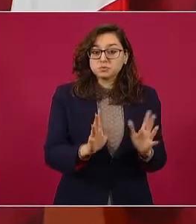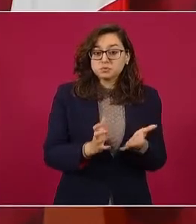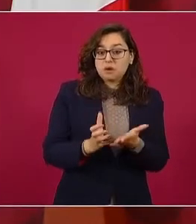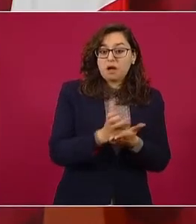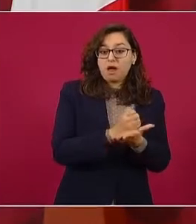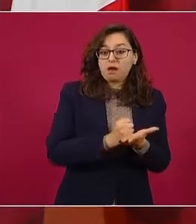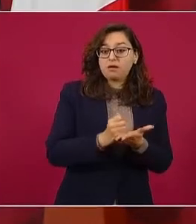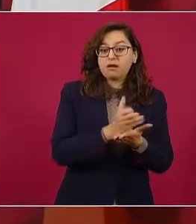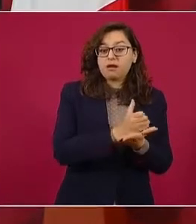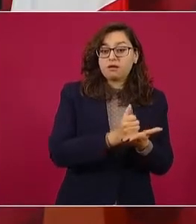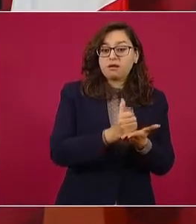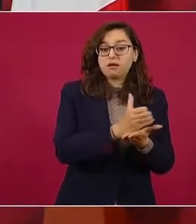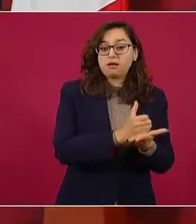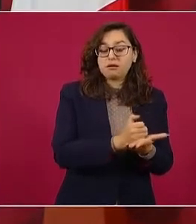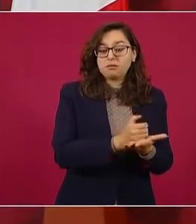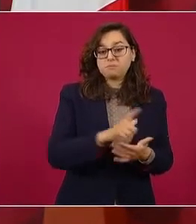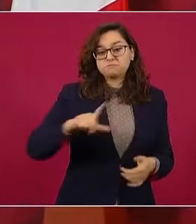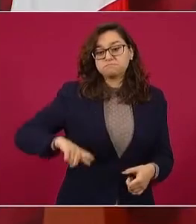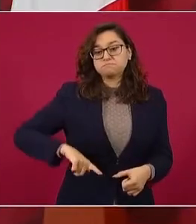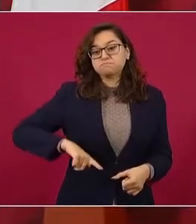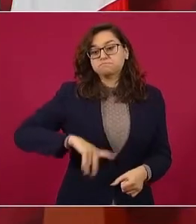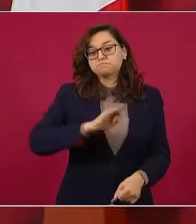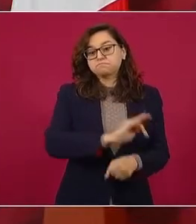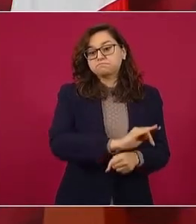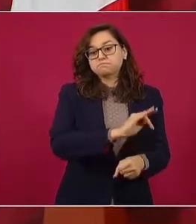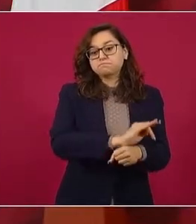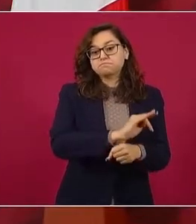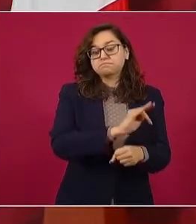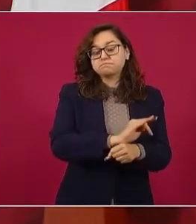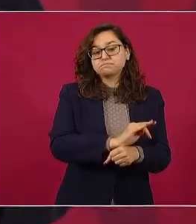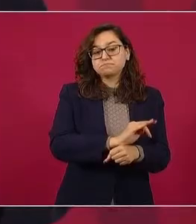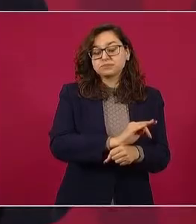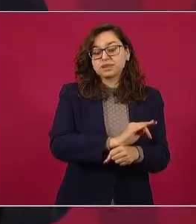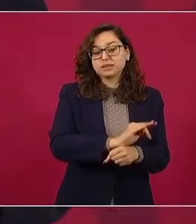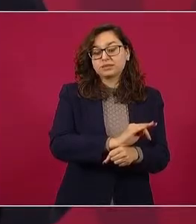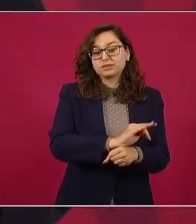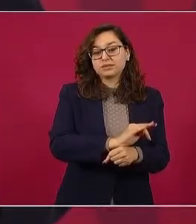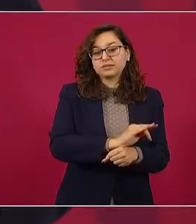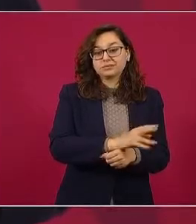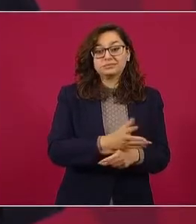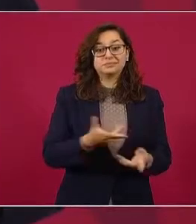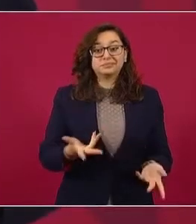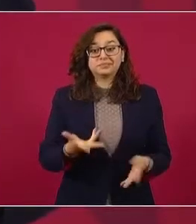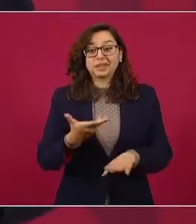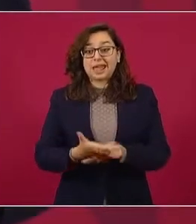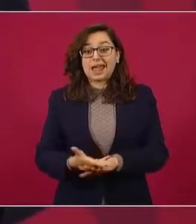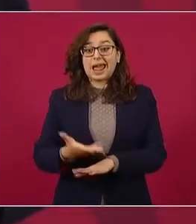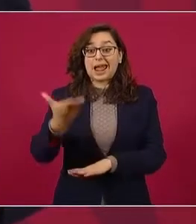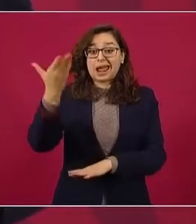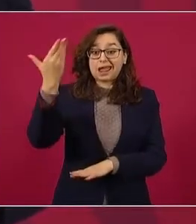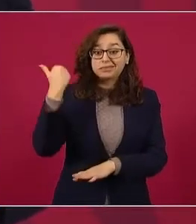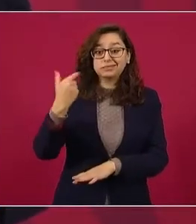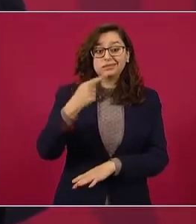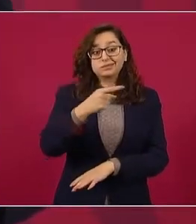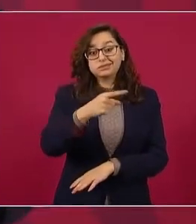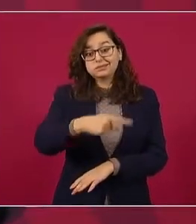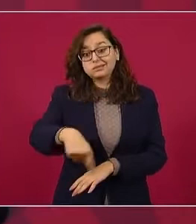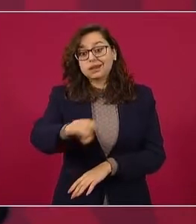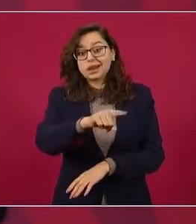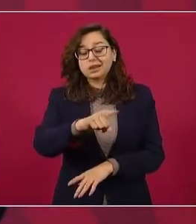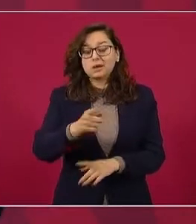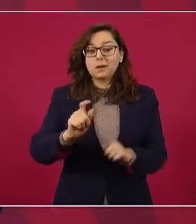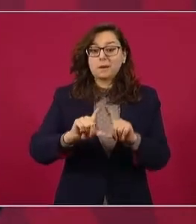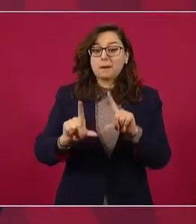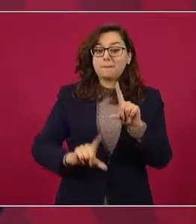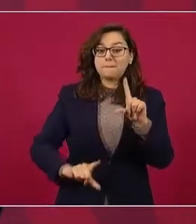jugosos, al amparo del poder, y antes eran como dueños de México. Es el caso